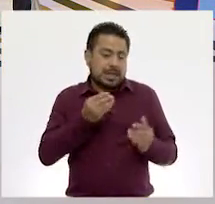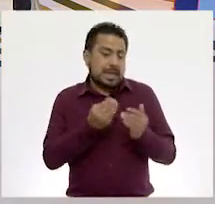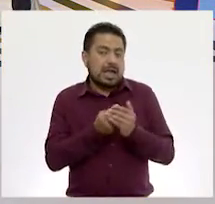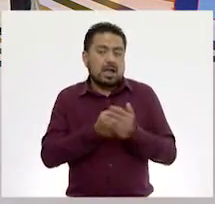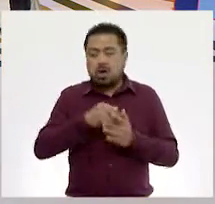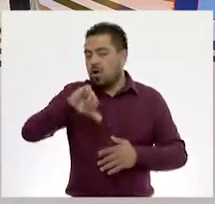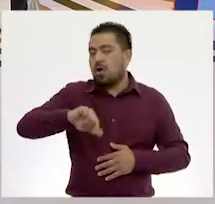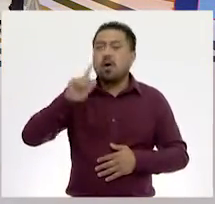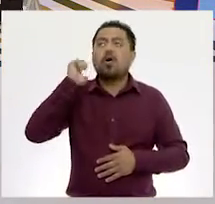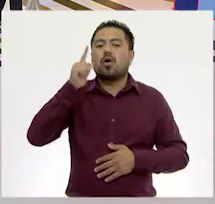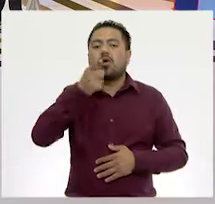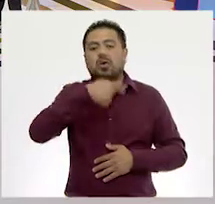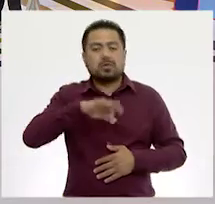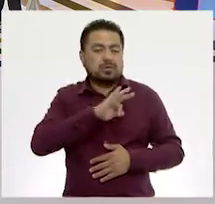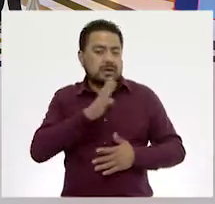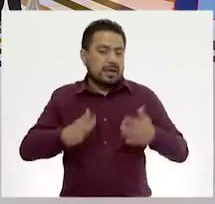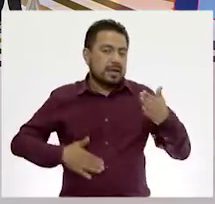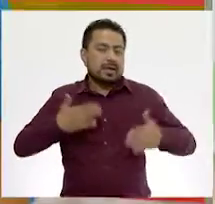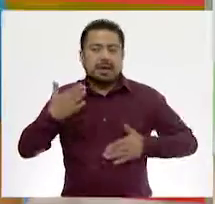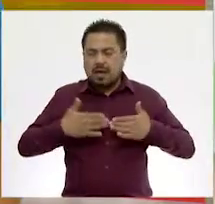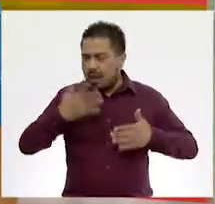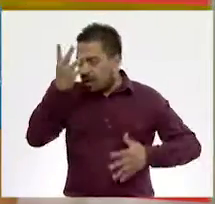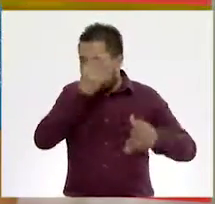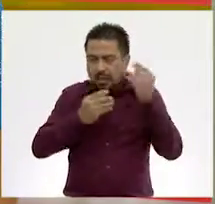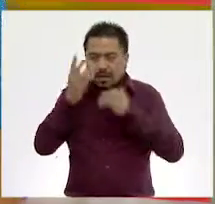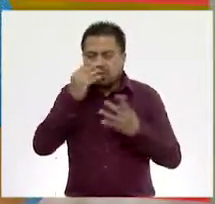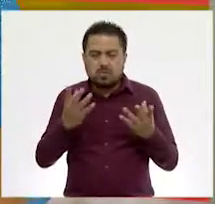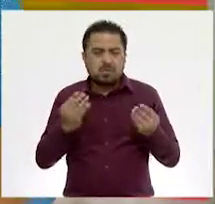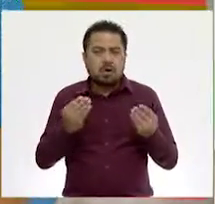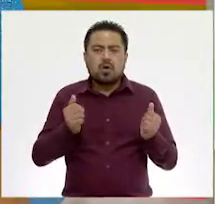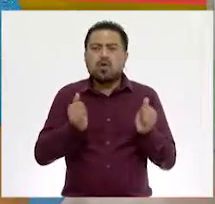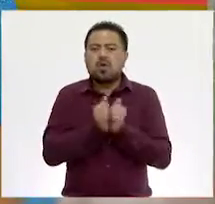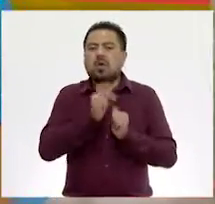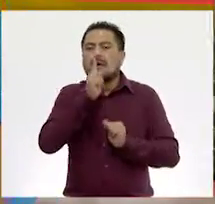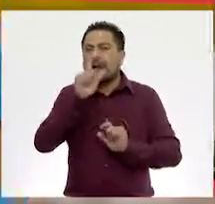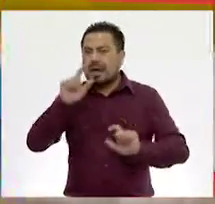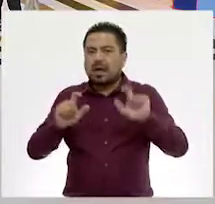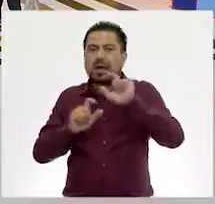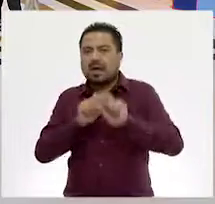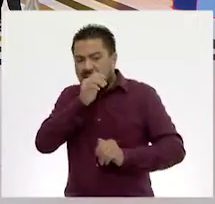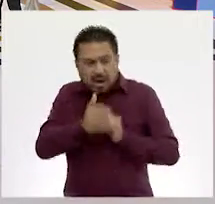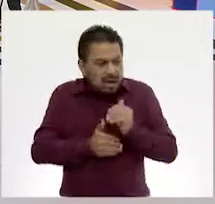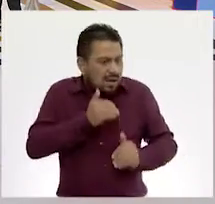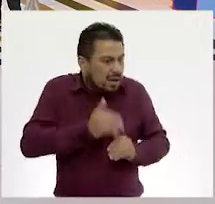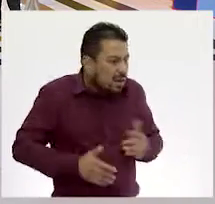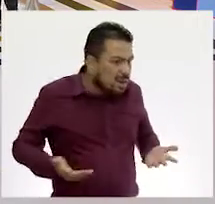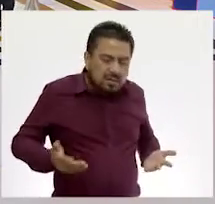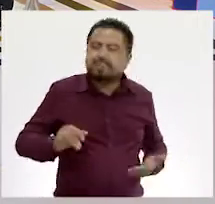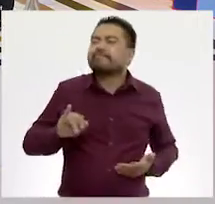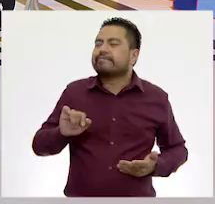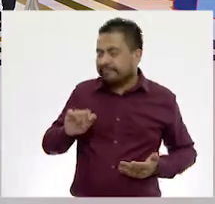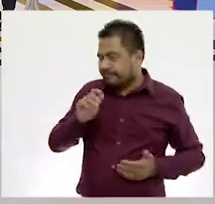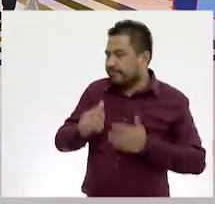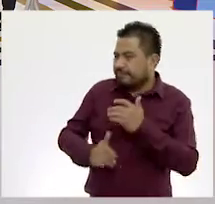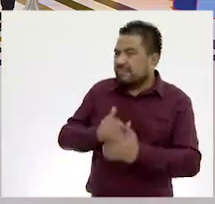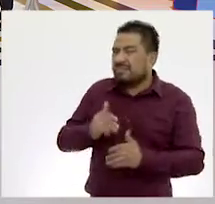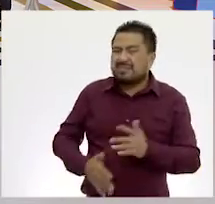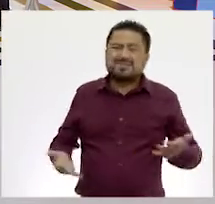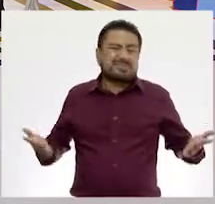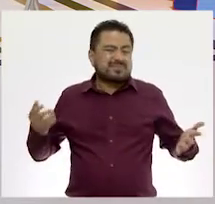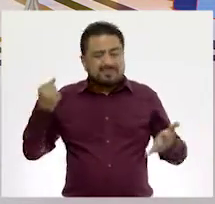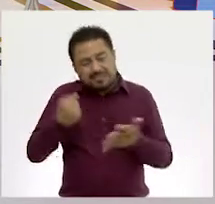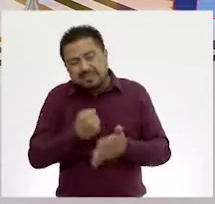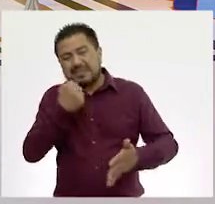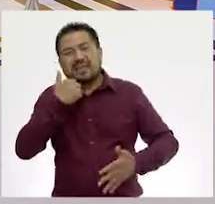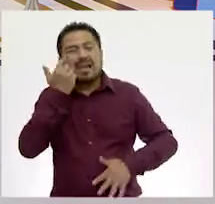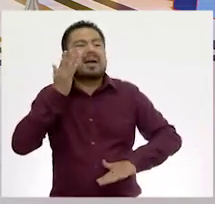de hoy. Espero que se haya divertido y hayan aprendido mucho más de las rimas. ¿Ya terminó? Ya terminó. Ay, yo me